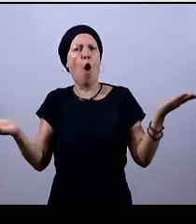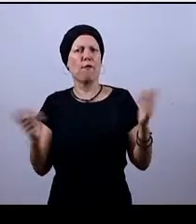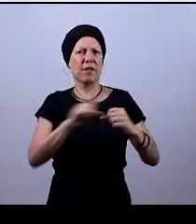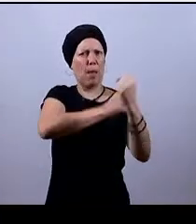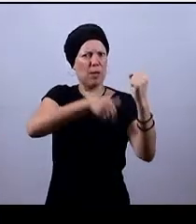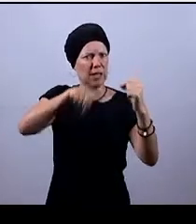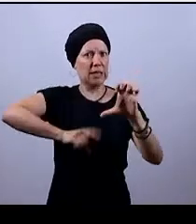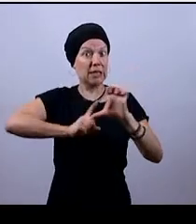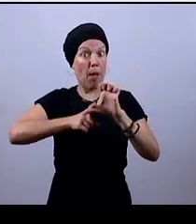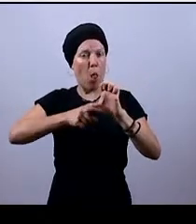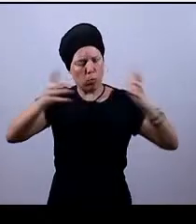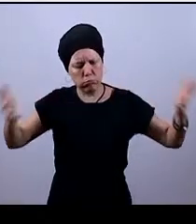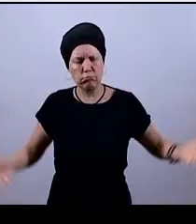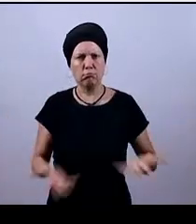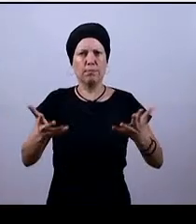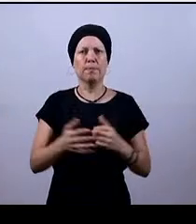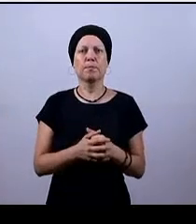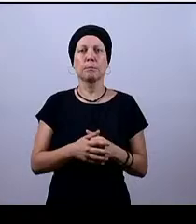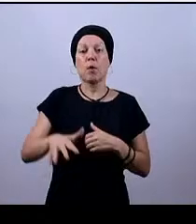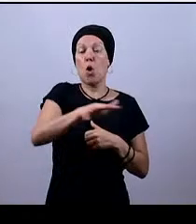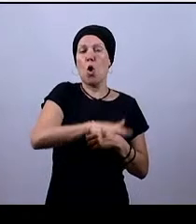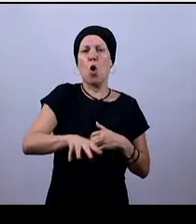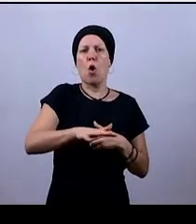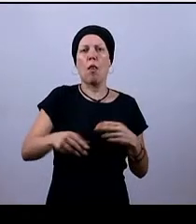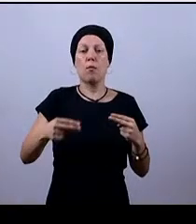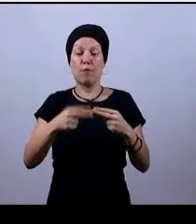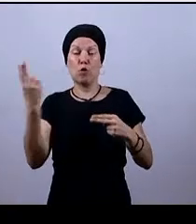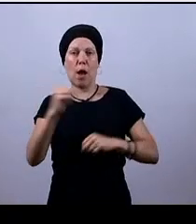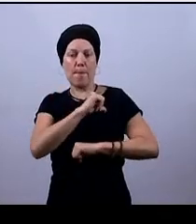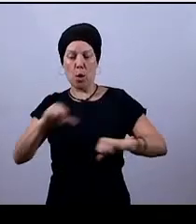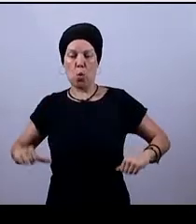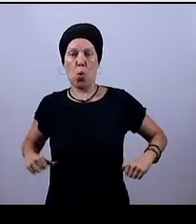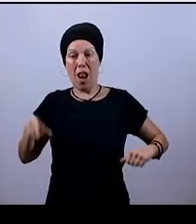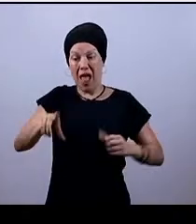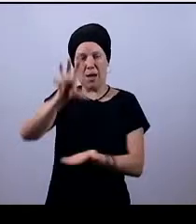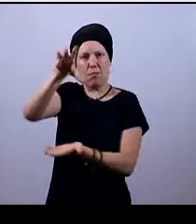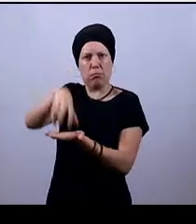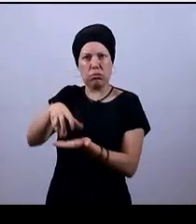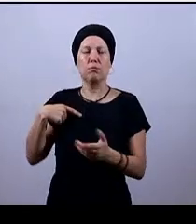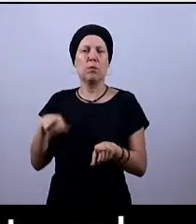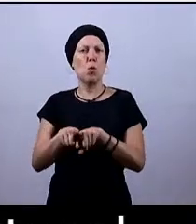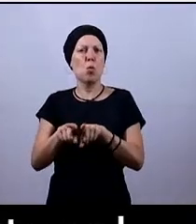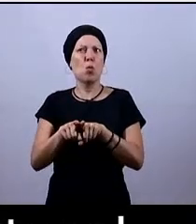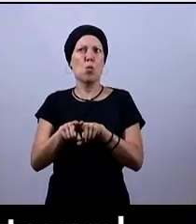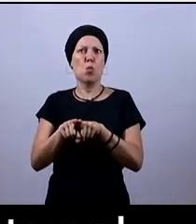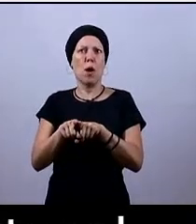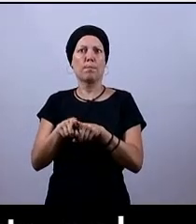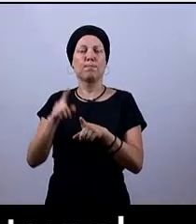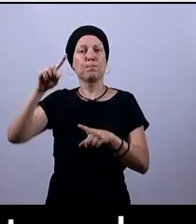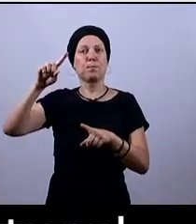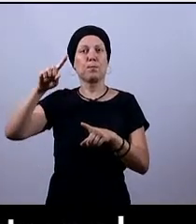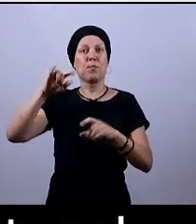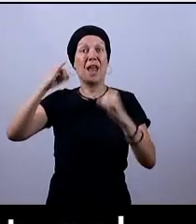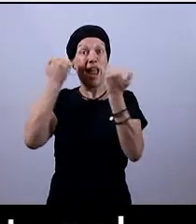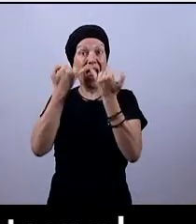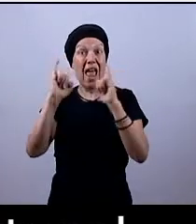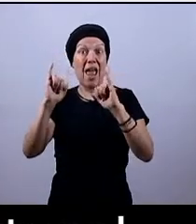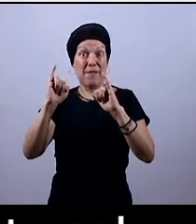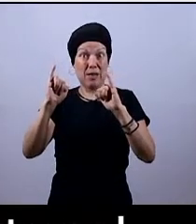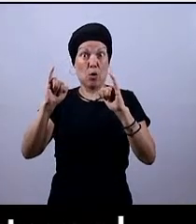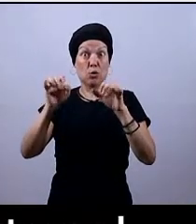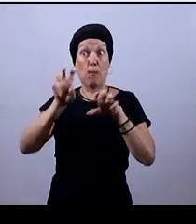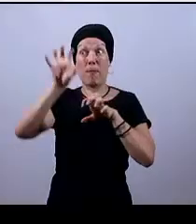Extremadura. Su ubicación en la frontera con Portugal potenciará su capacidad para atraer eventos de carácter